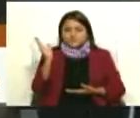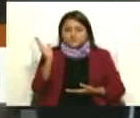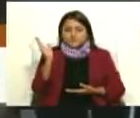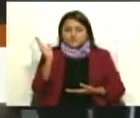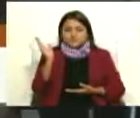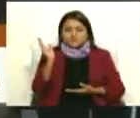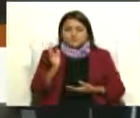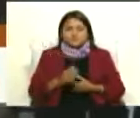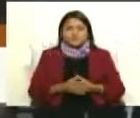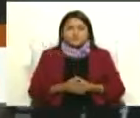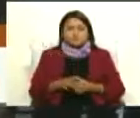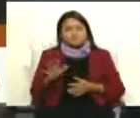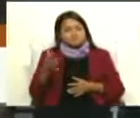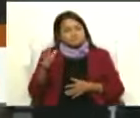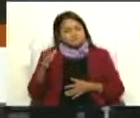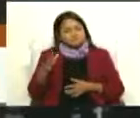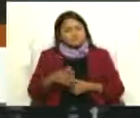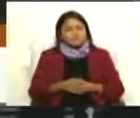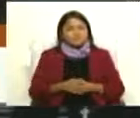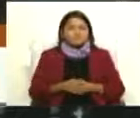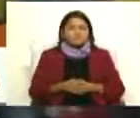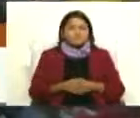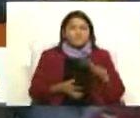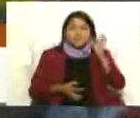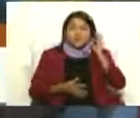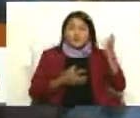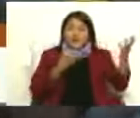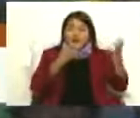Más o menos, más o menos. Vamos a escuchar a las mujeres.